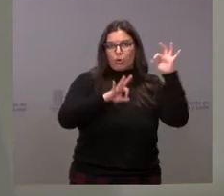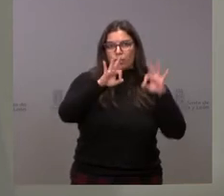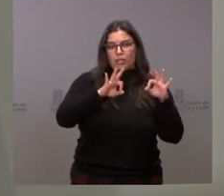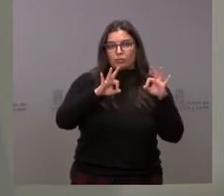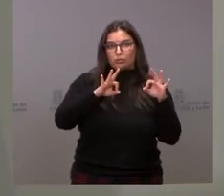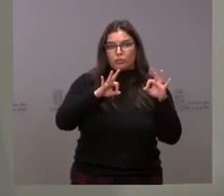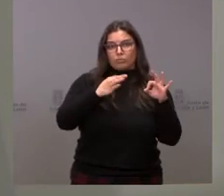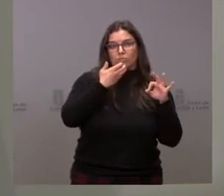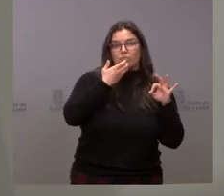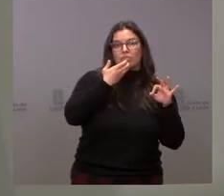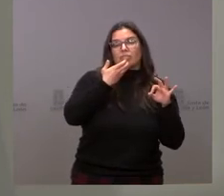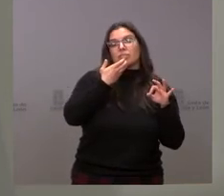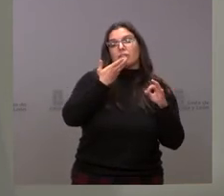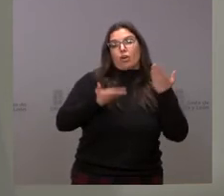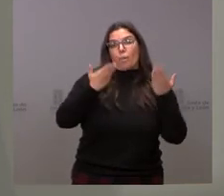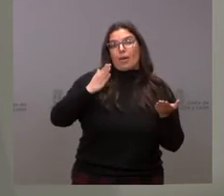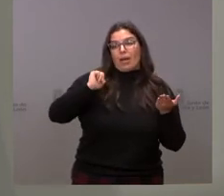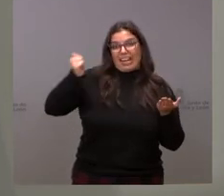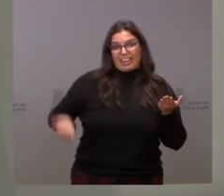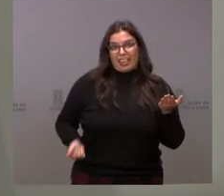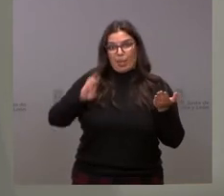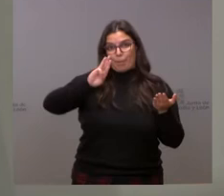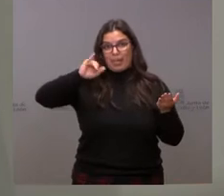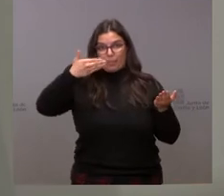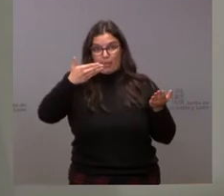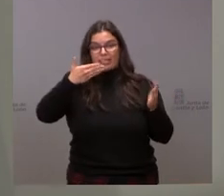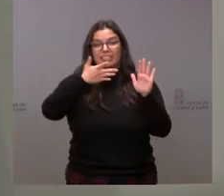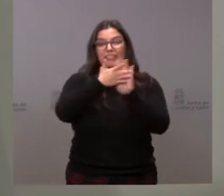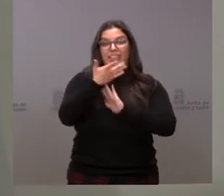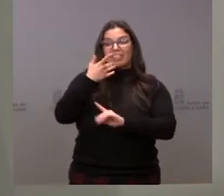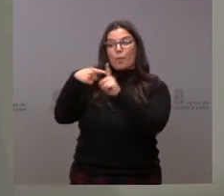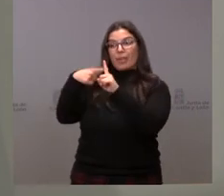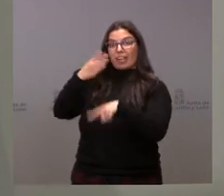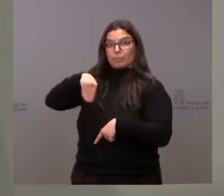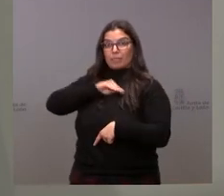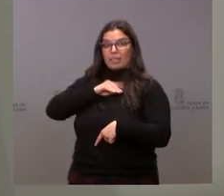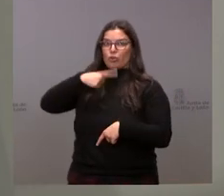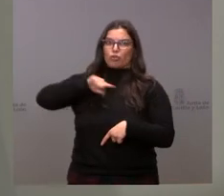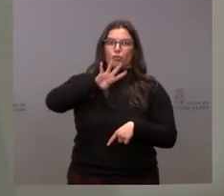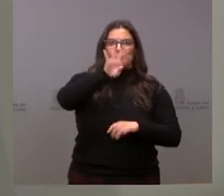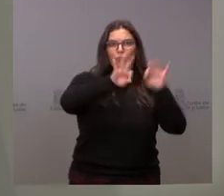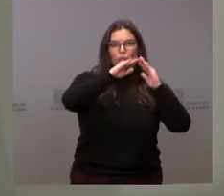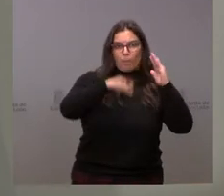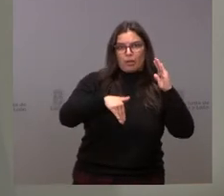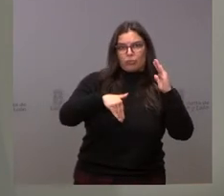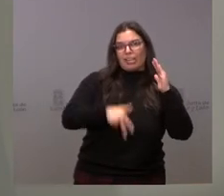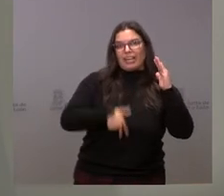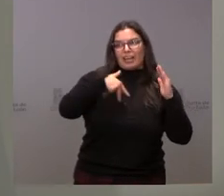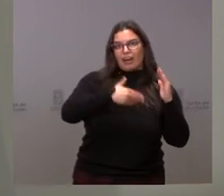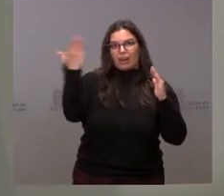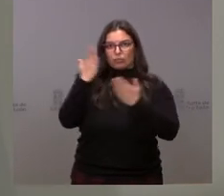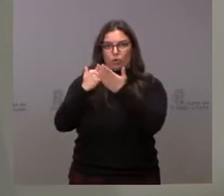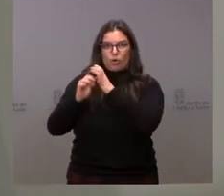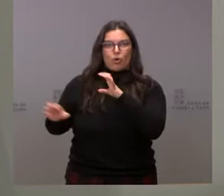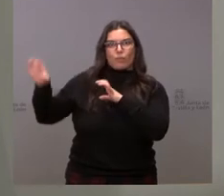endeudamiento en relación al volumen de pib y esto supone cuatro puntos por debajo de la media española que el conjunto de las comunidades autónomas están